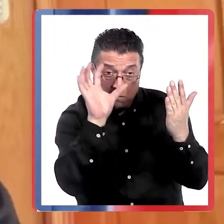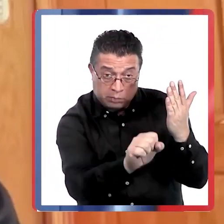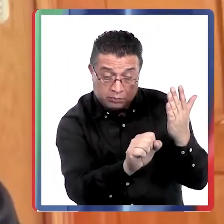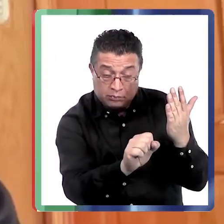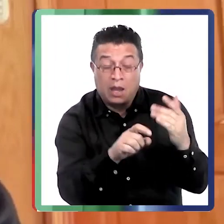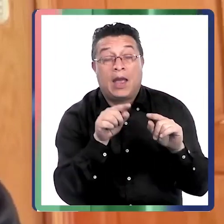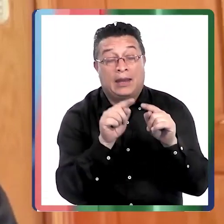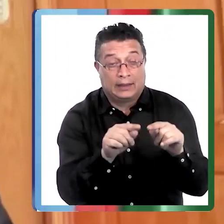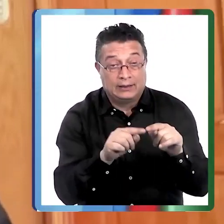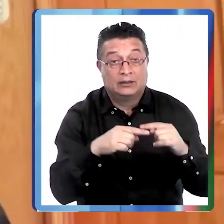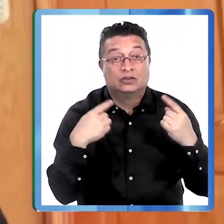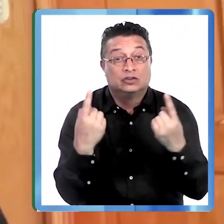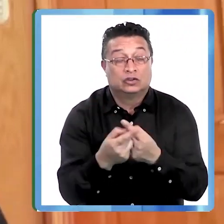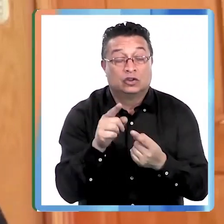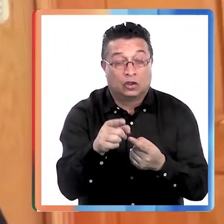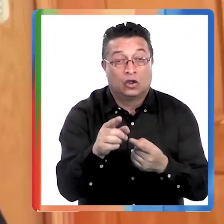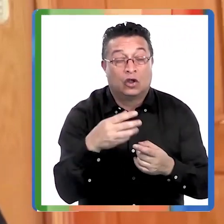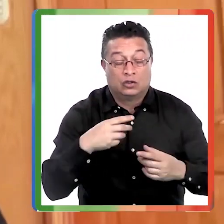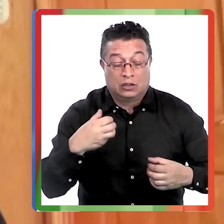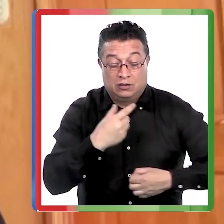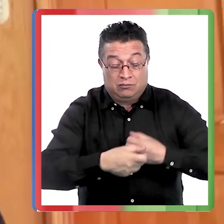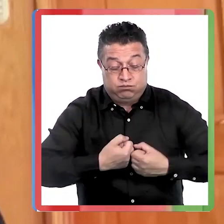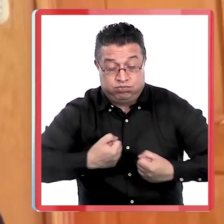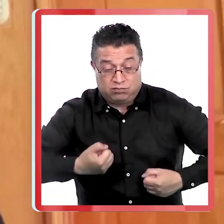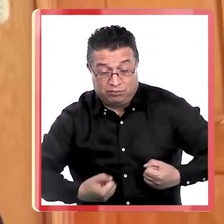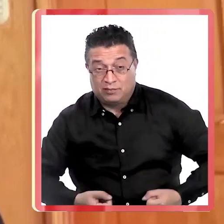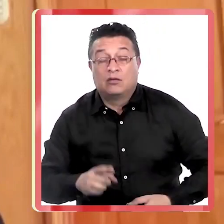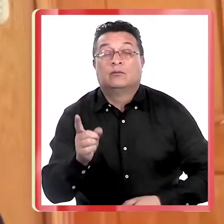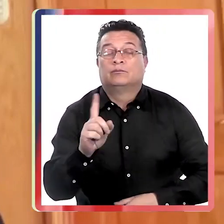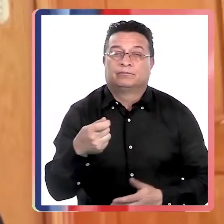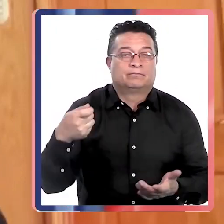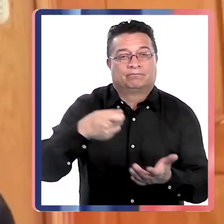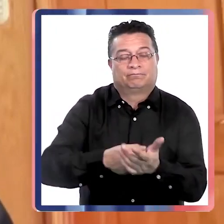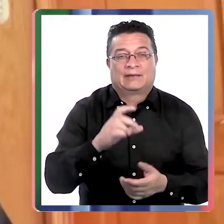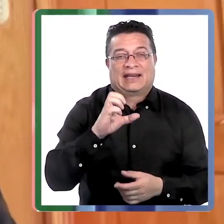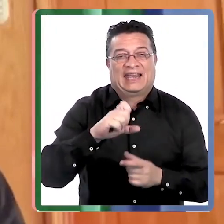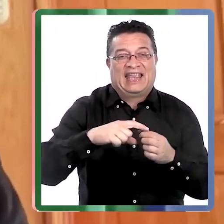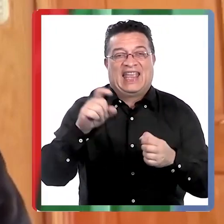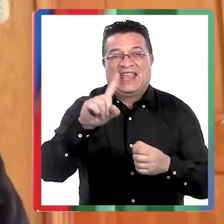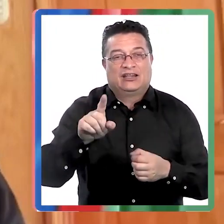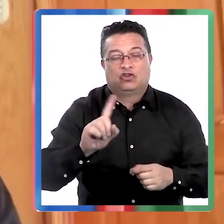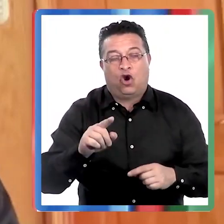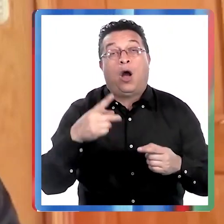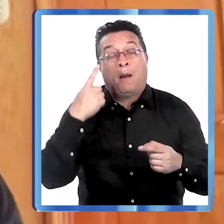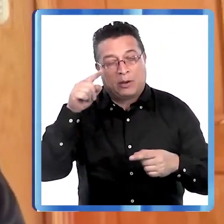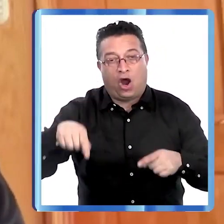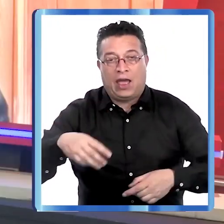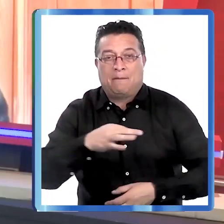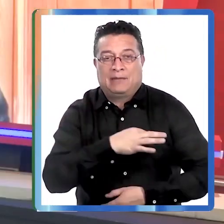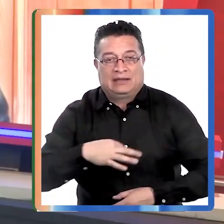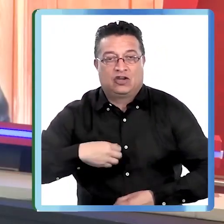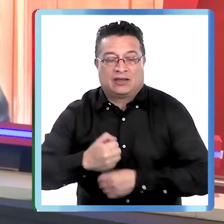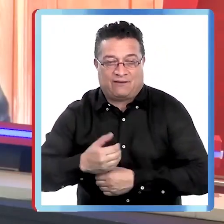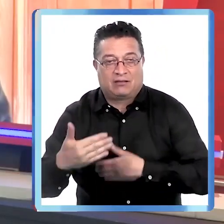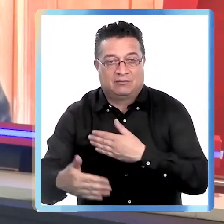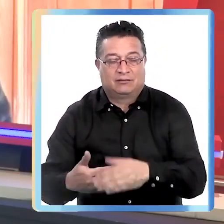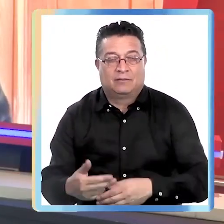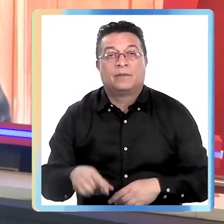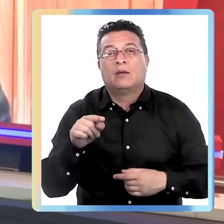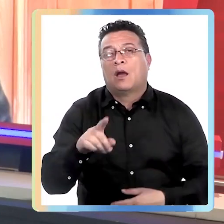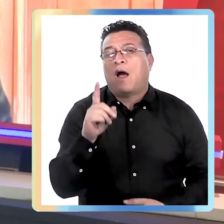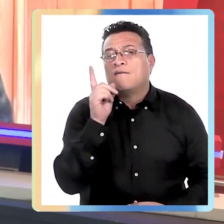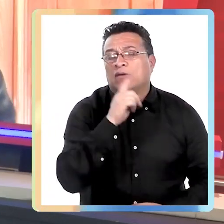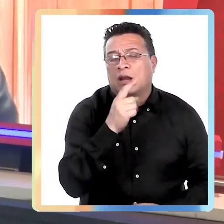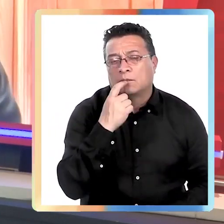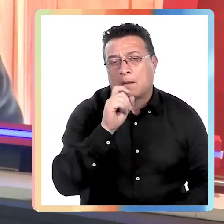diagnóstico y, como te decía, el tratamiento ortopédico no está cubierto, pero el Ministerio está trabajando en eso. Finalmente, antes